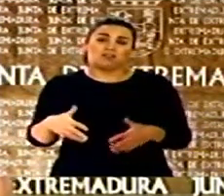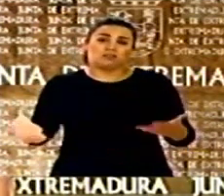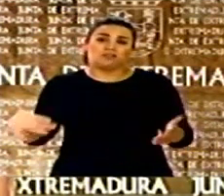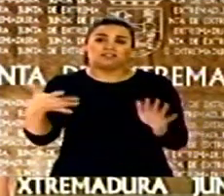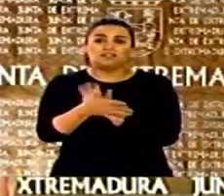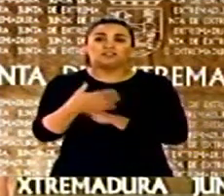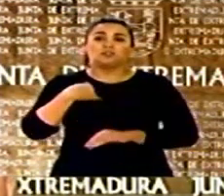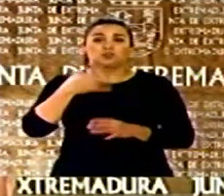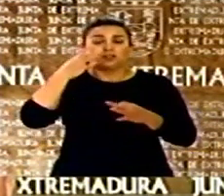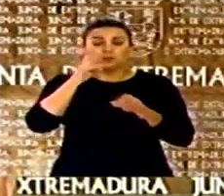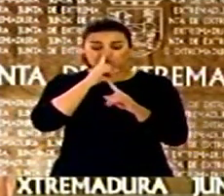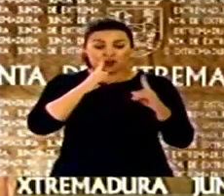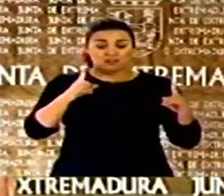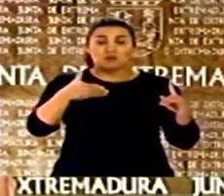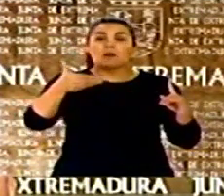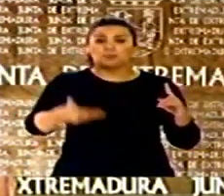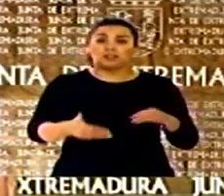Bien,